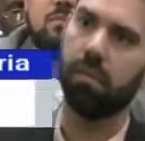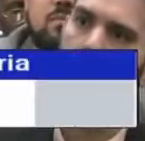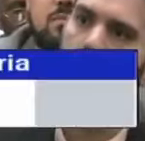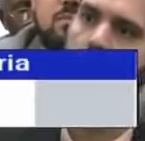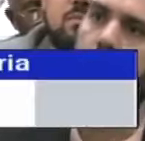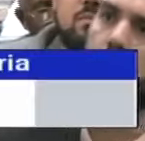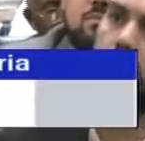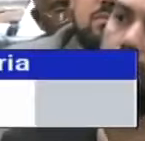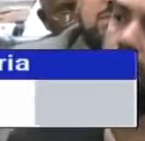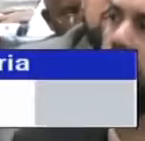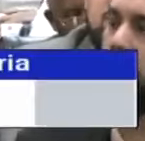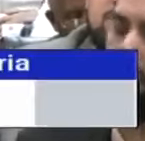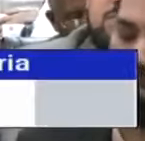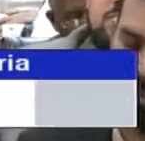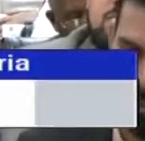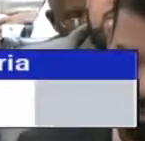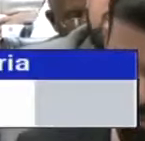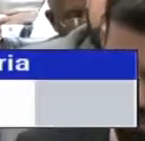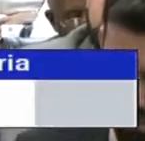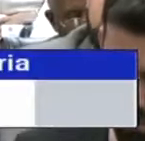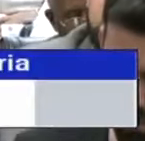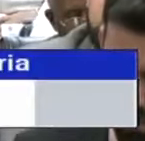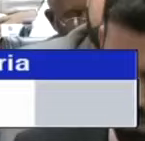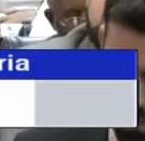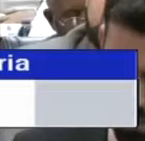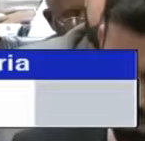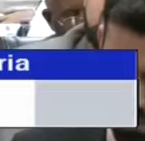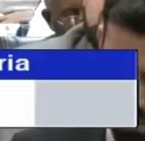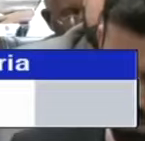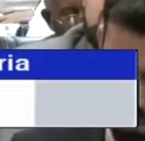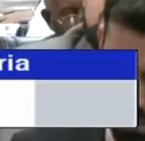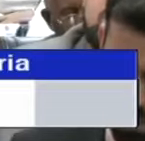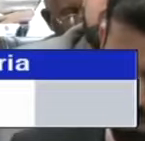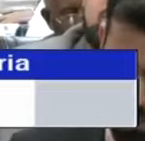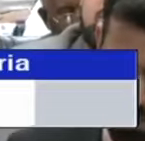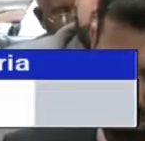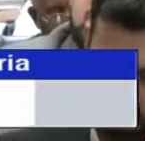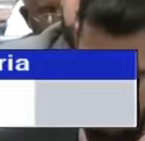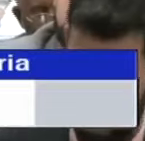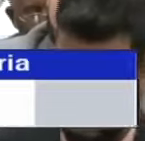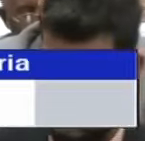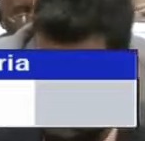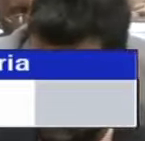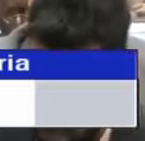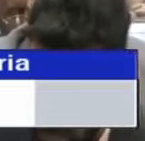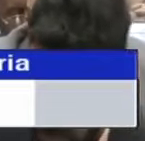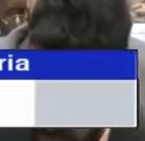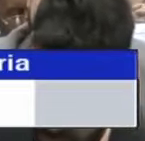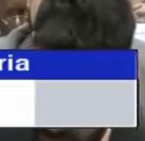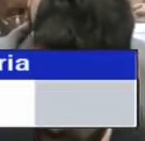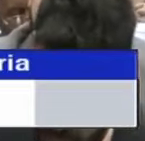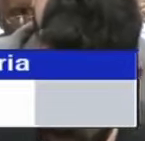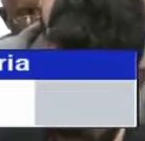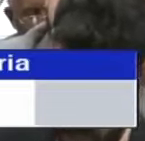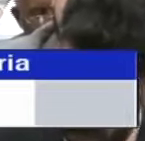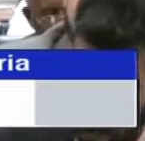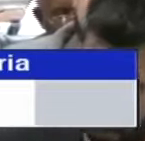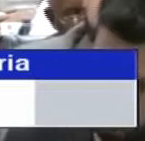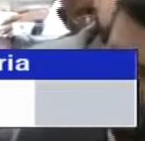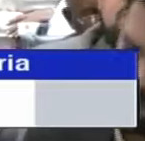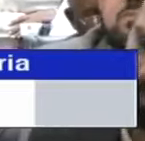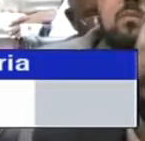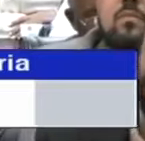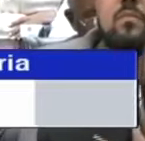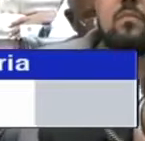igualdad y desarrollo integral de las personas con discapacidad. En esta jornada, que coincide